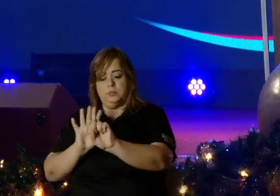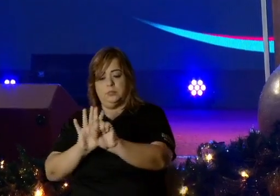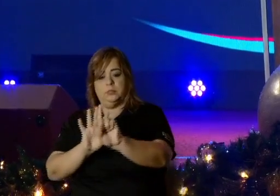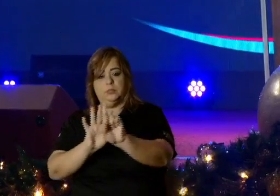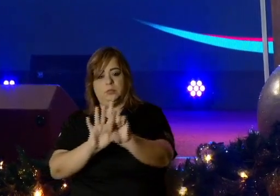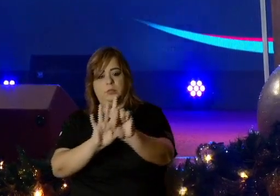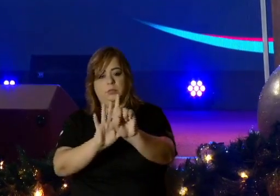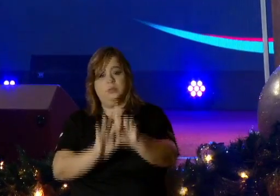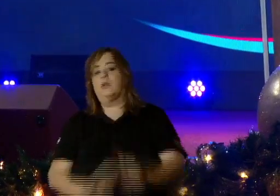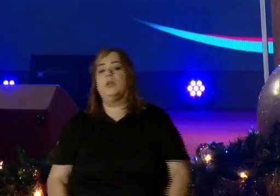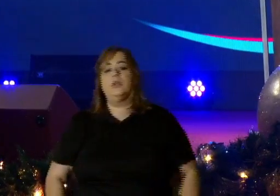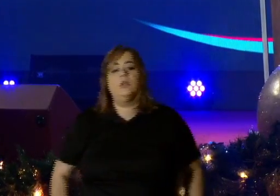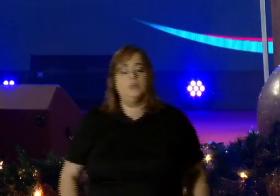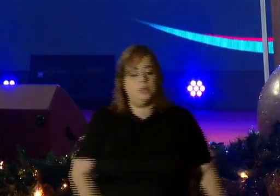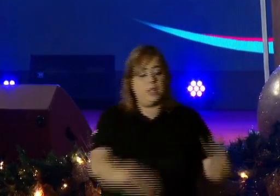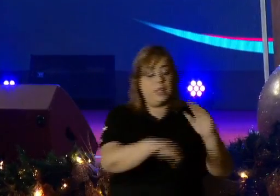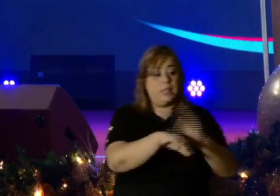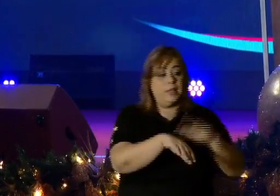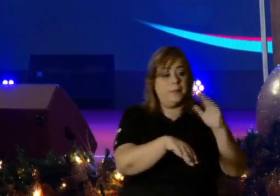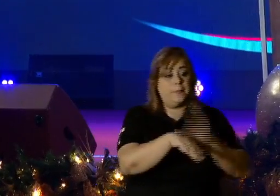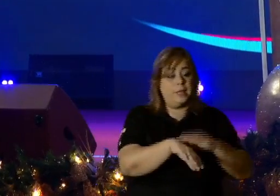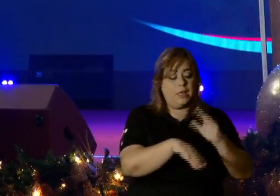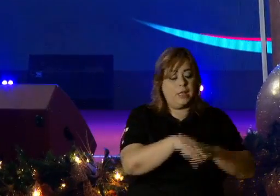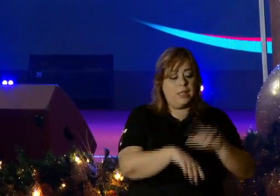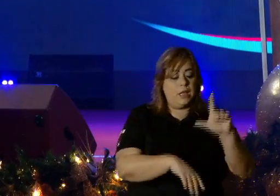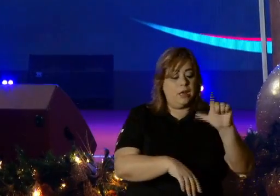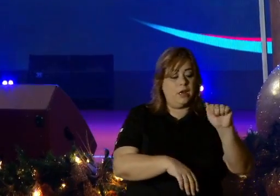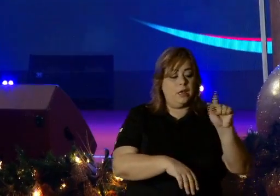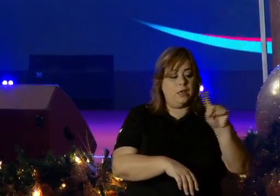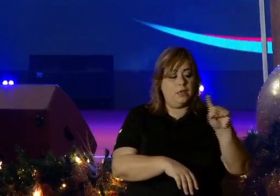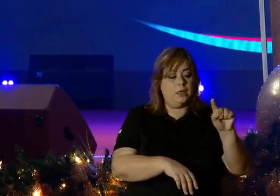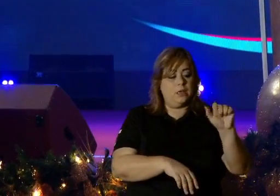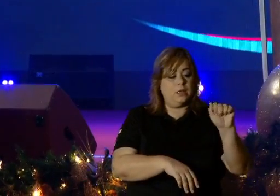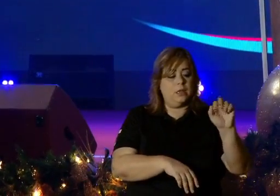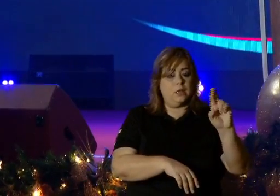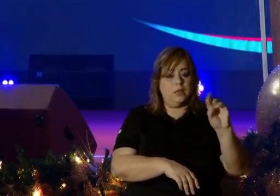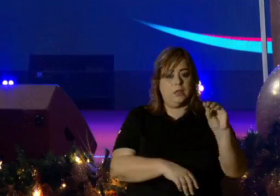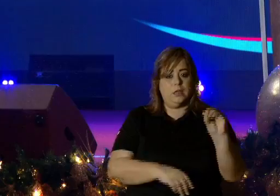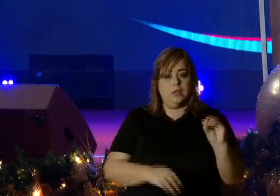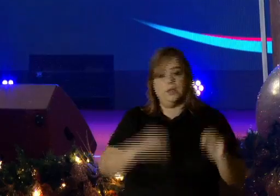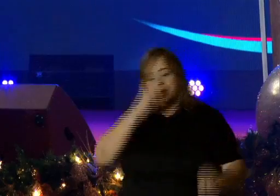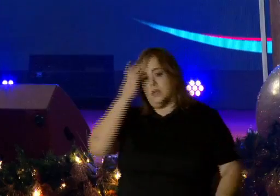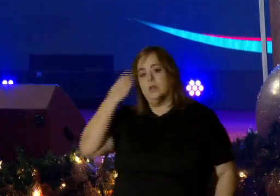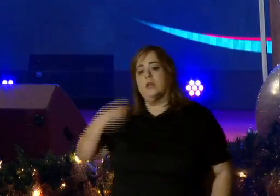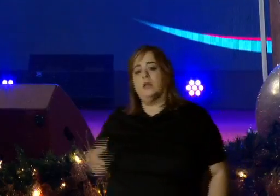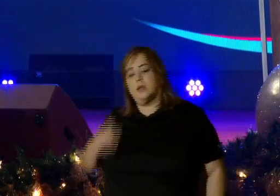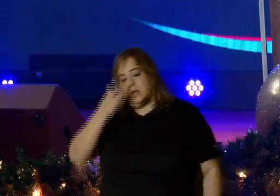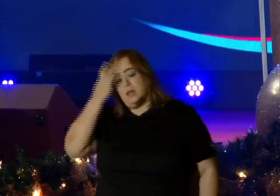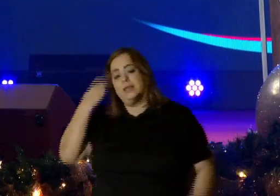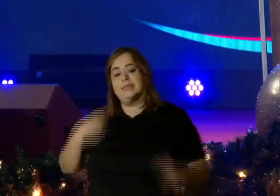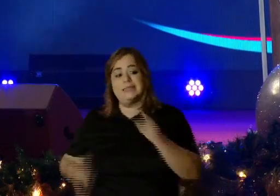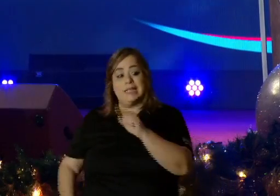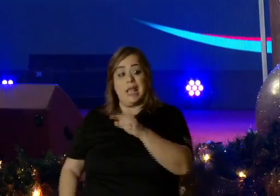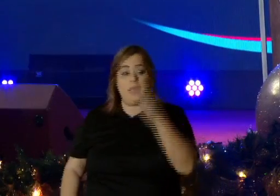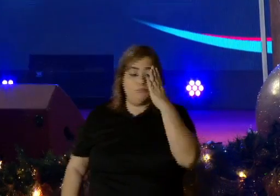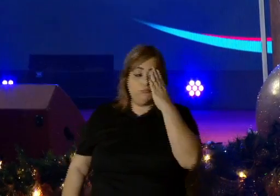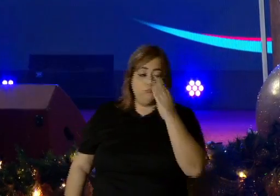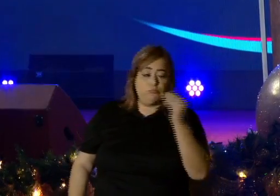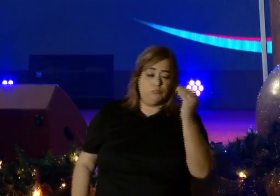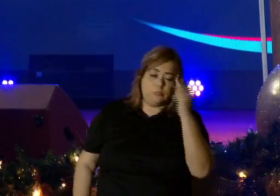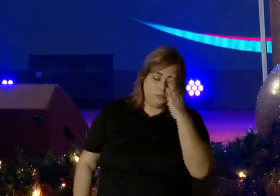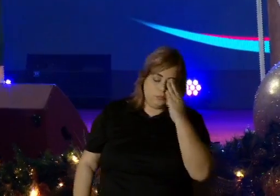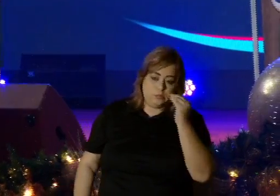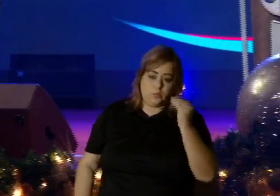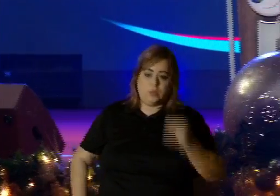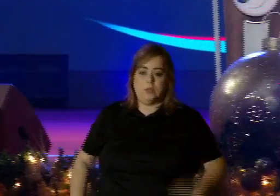despertar a Lázaro. Ellos pensaban que él estaba durmiendo. Dijeron entonces sus discípulos, si duerme, vamos a que